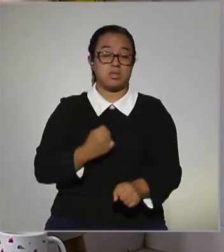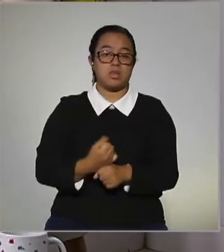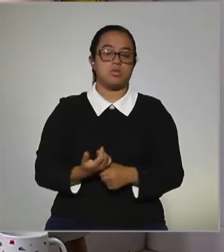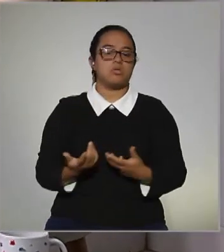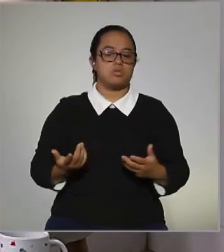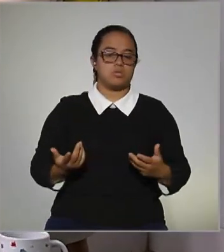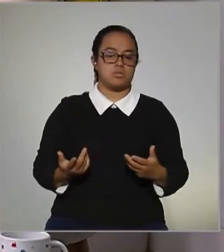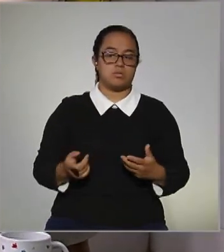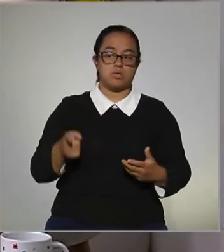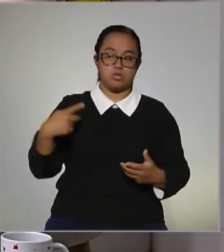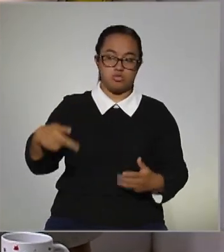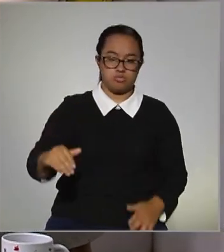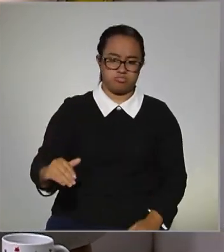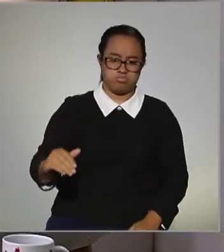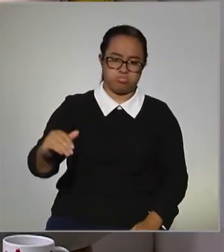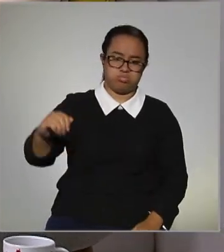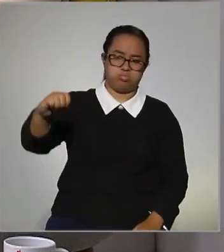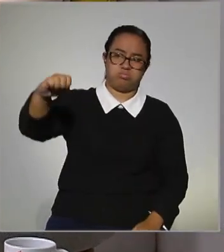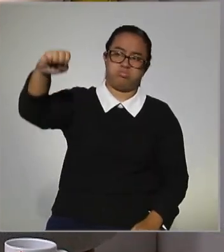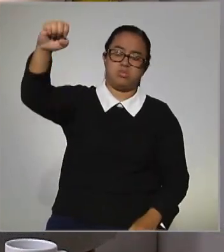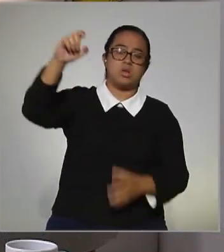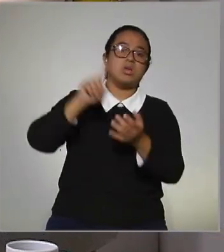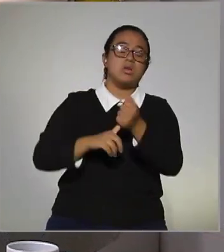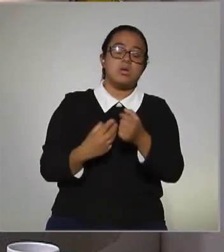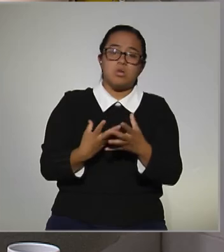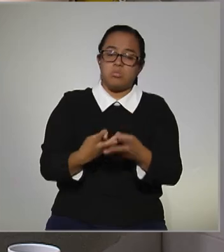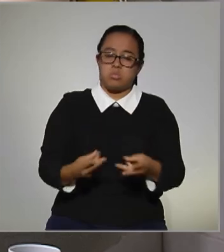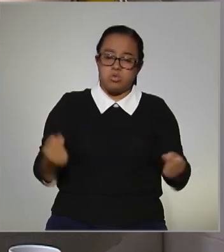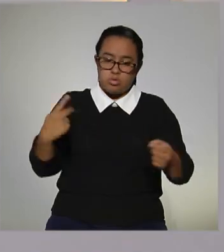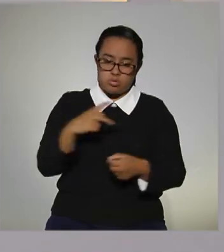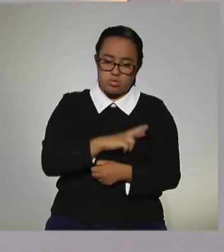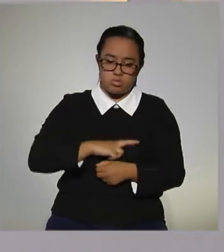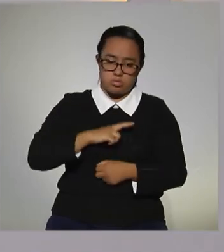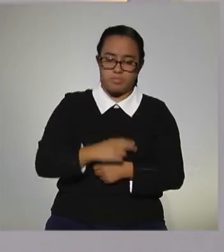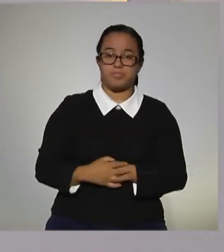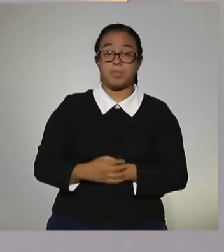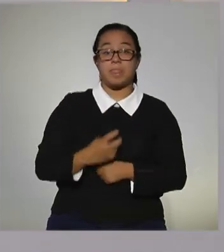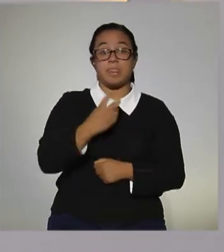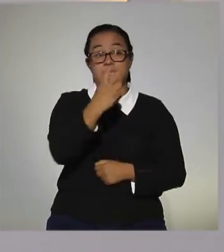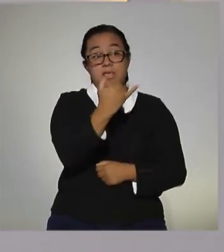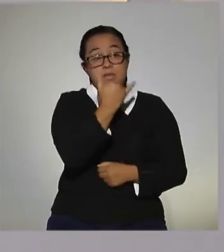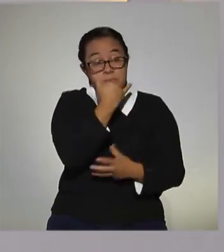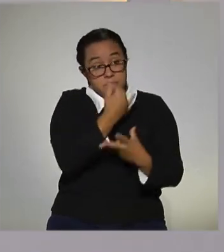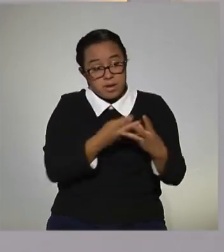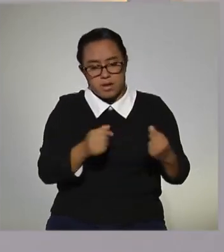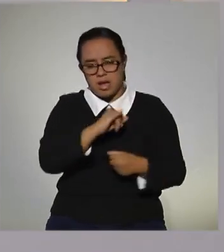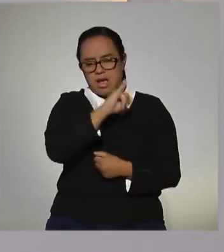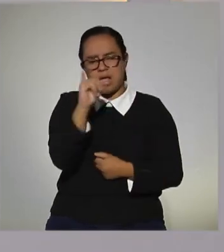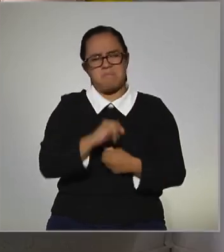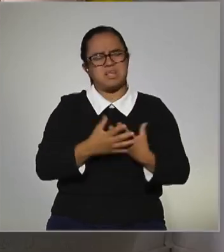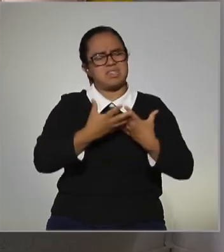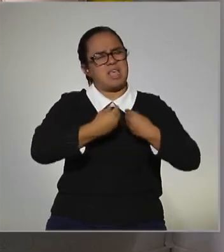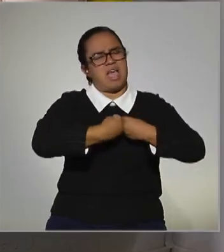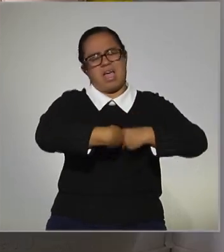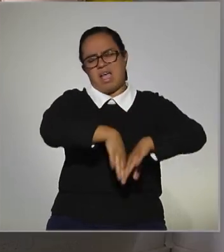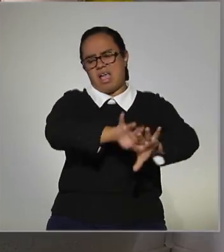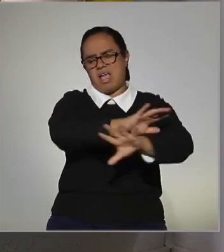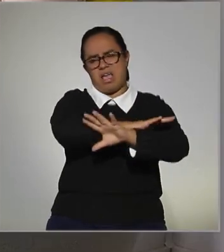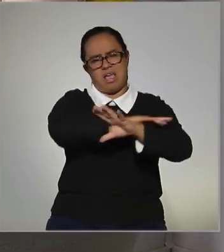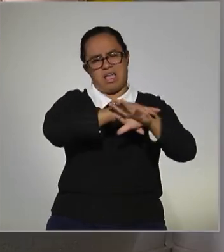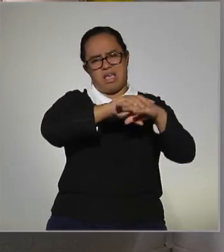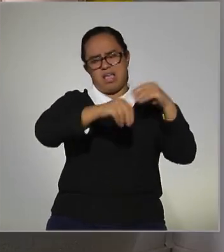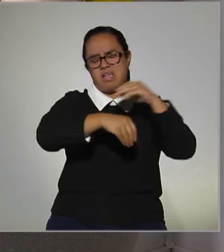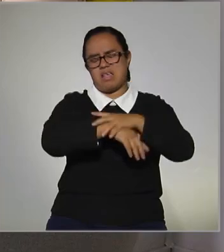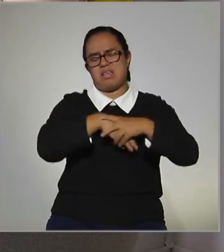personas que a lo largo de la adolescencia no se resolvió? Nunca es tarde para perdonar, ¿no? Nunca es tarde para soltar, nunca es tarde para